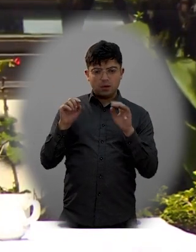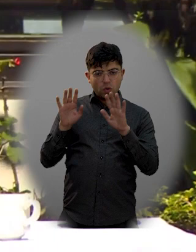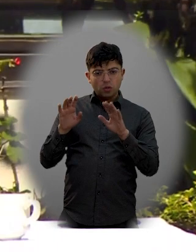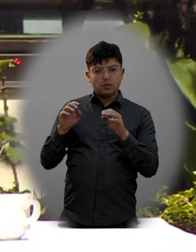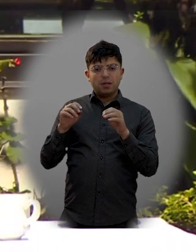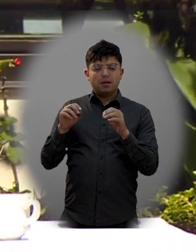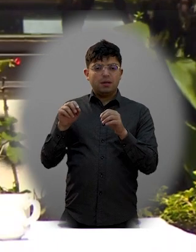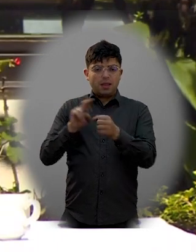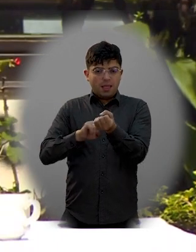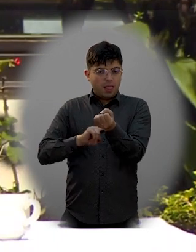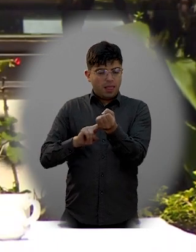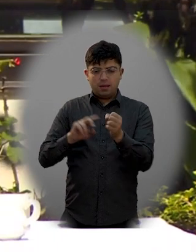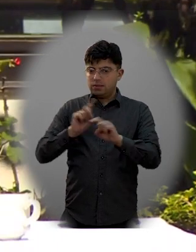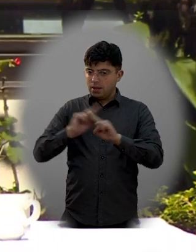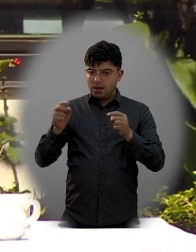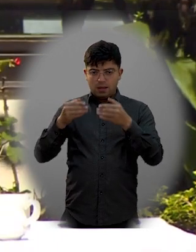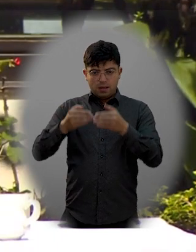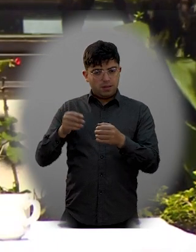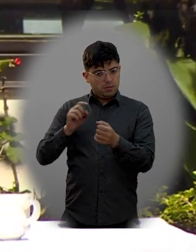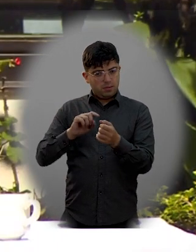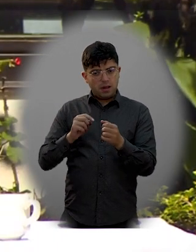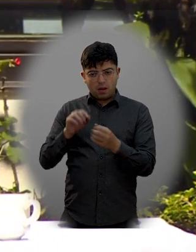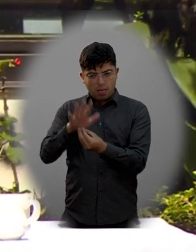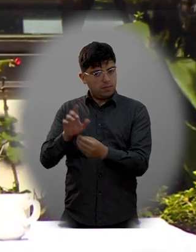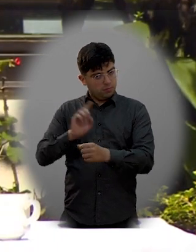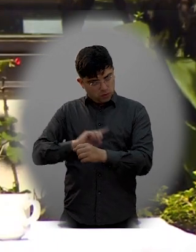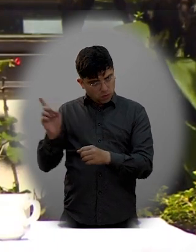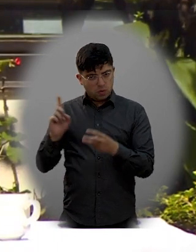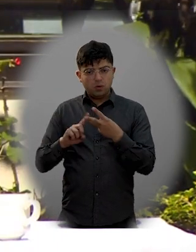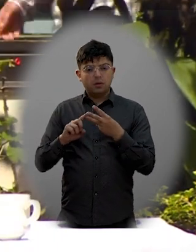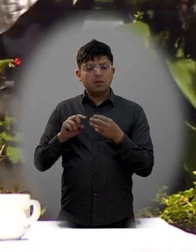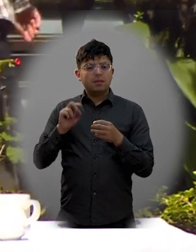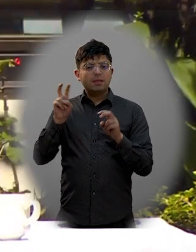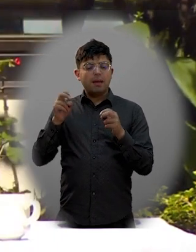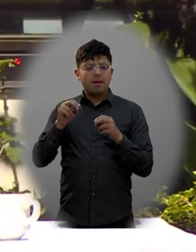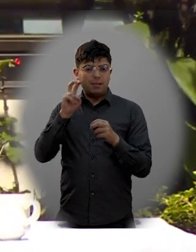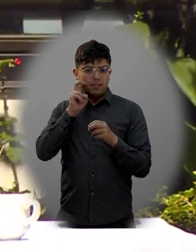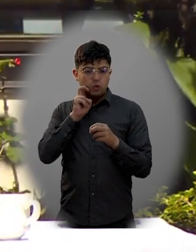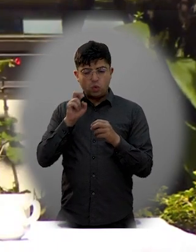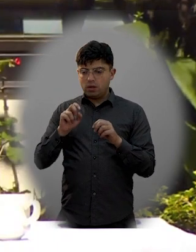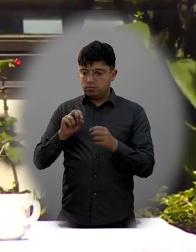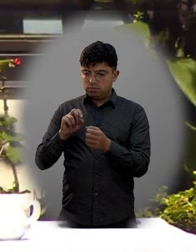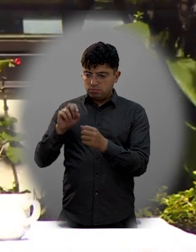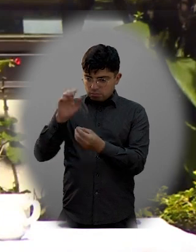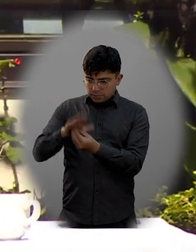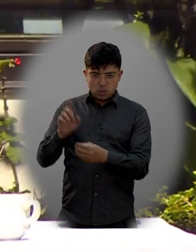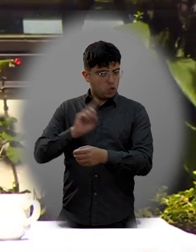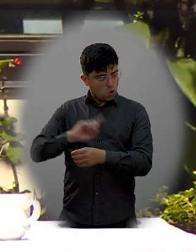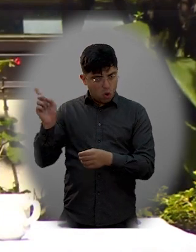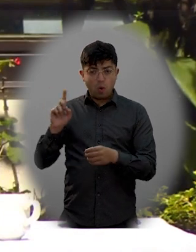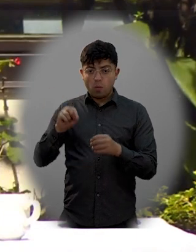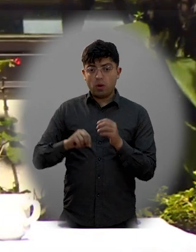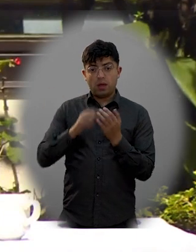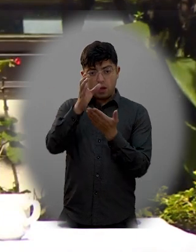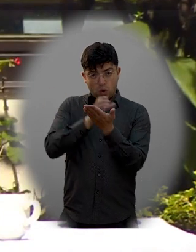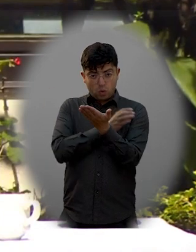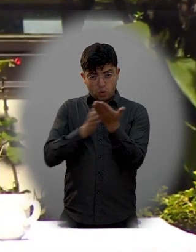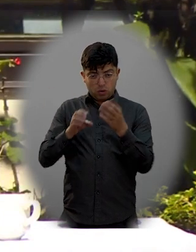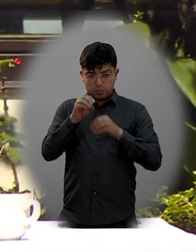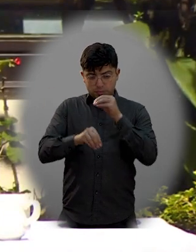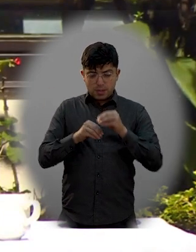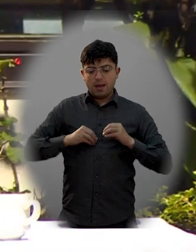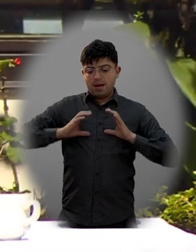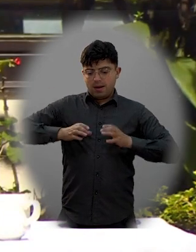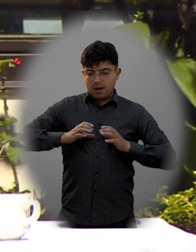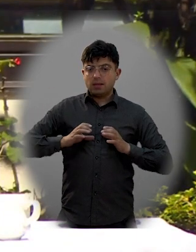el antirracismo, el antisexismo. Es decir, podemos hacerlo, que los currículos que hacemos en nuestras